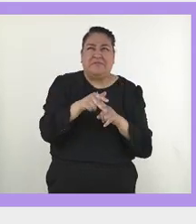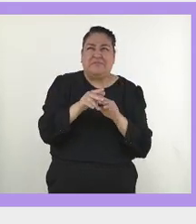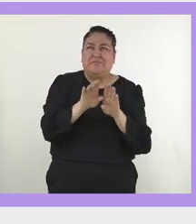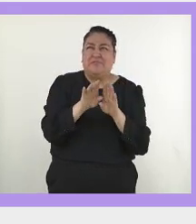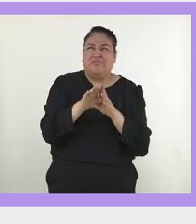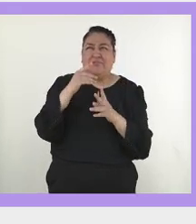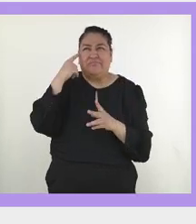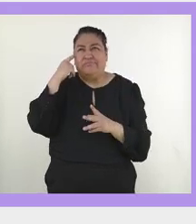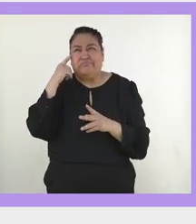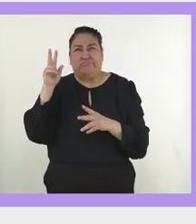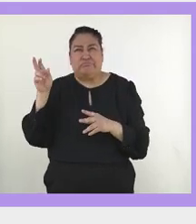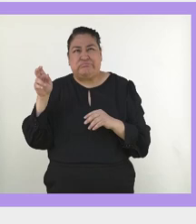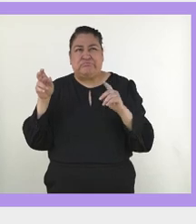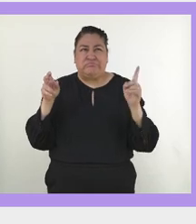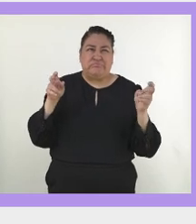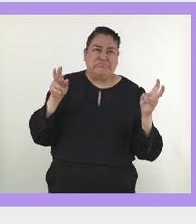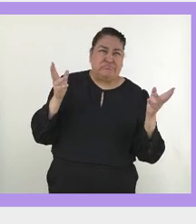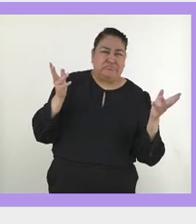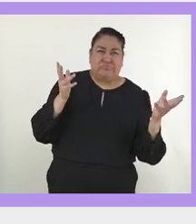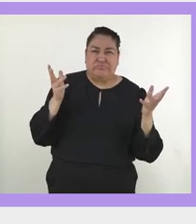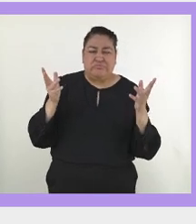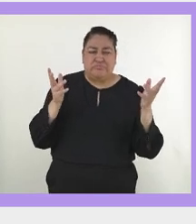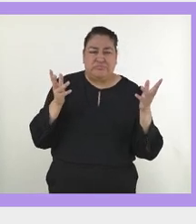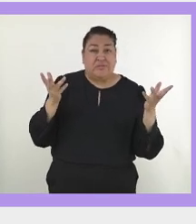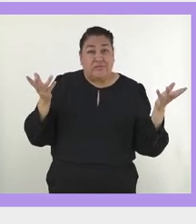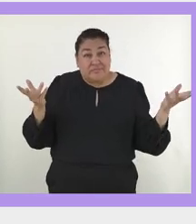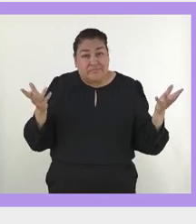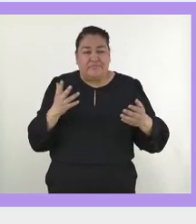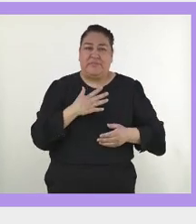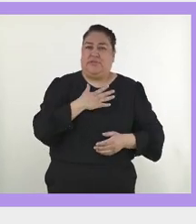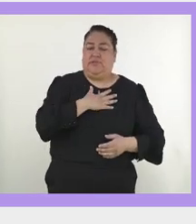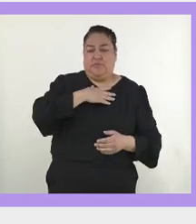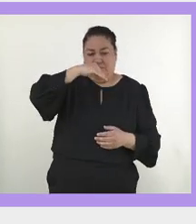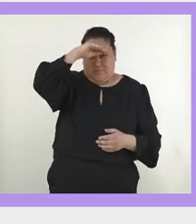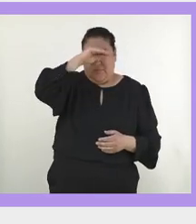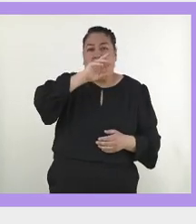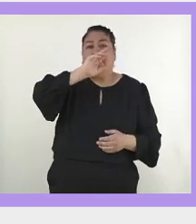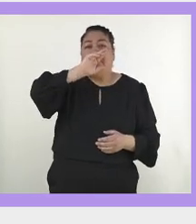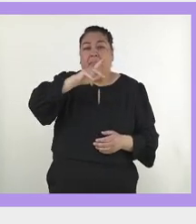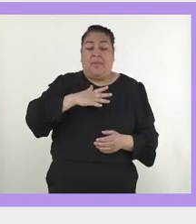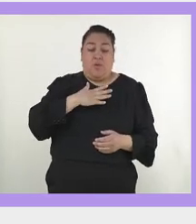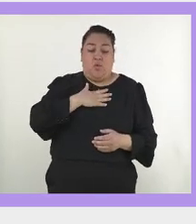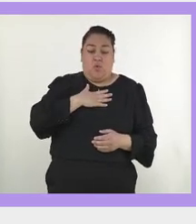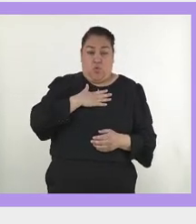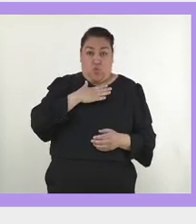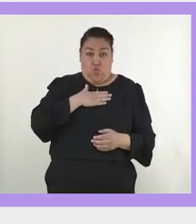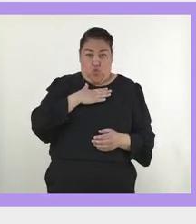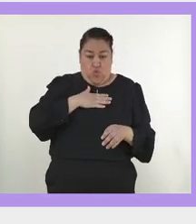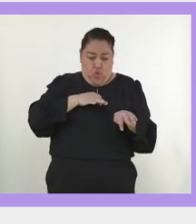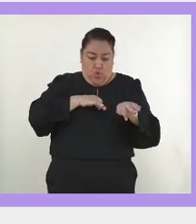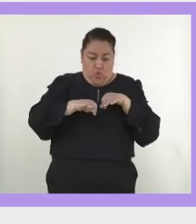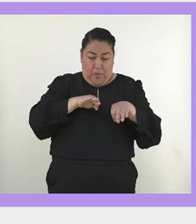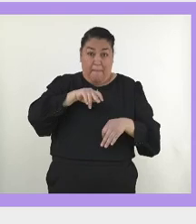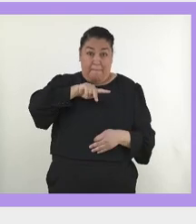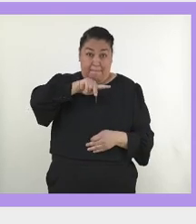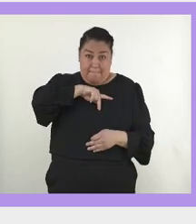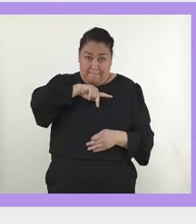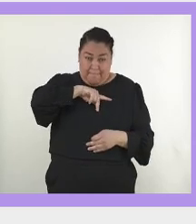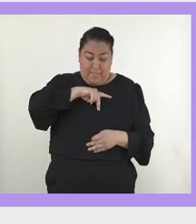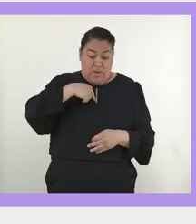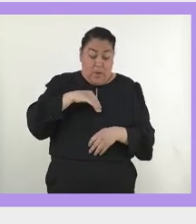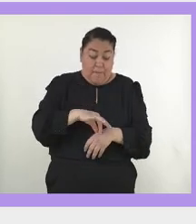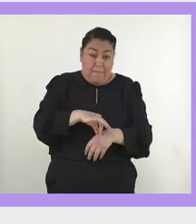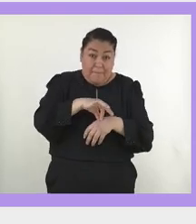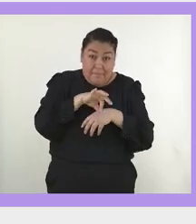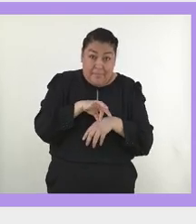le y creo que la mejor forma en que lo pueda abarcar es de desde la historia que me corresponde a mí o que me ha tocado vivir